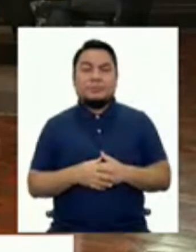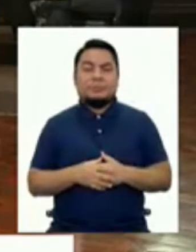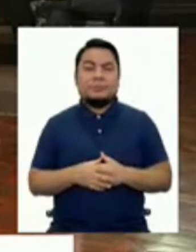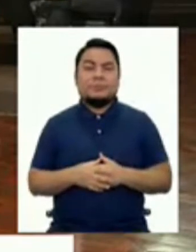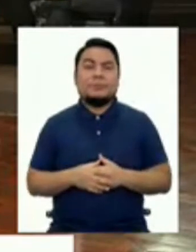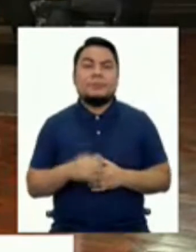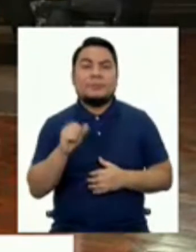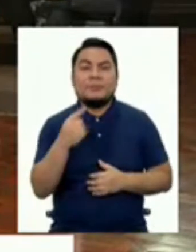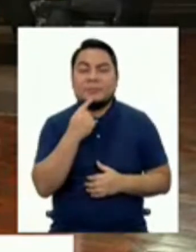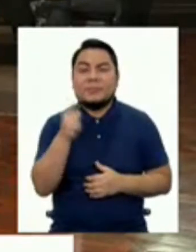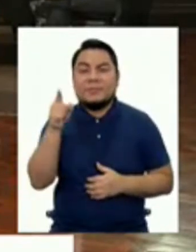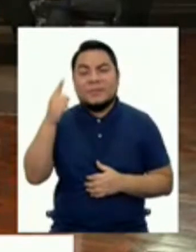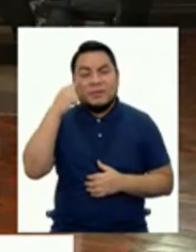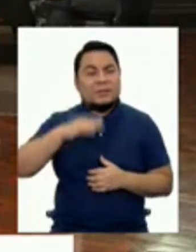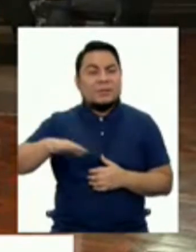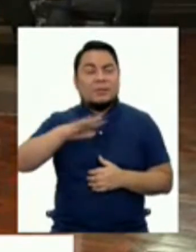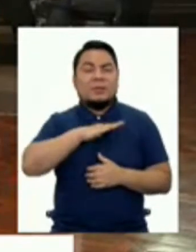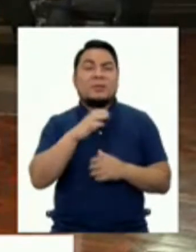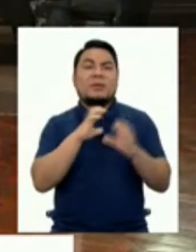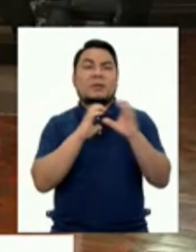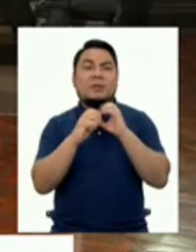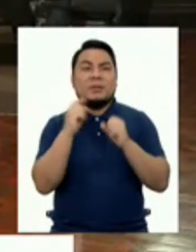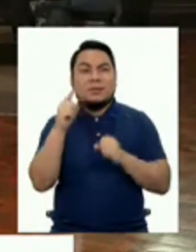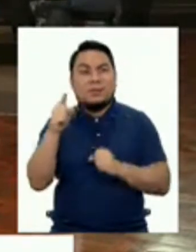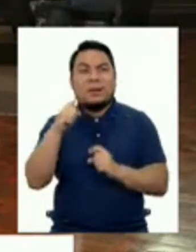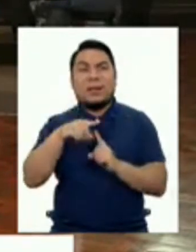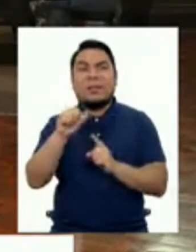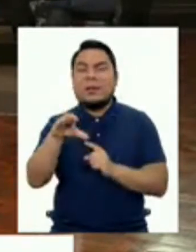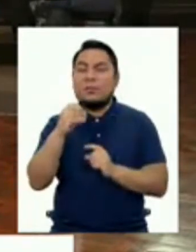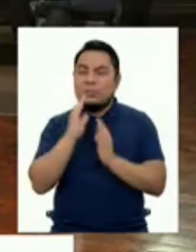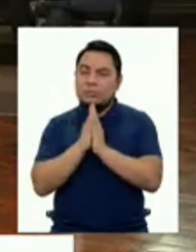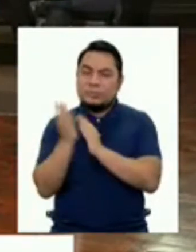hace referencia el medio de comunicación de TAN, por favor.